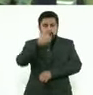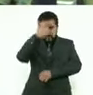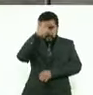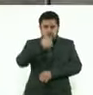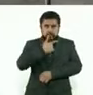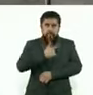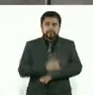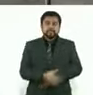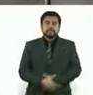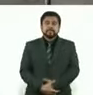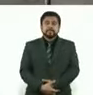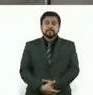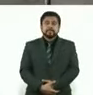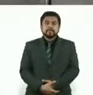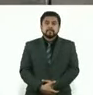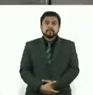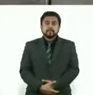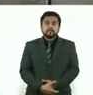noches.